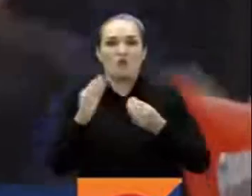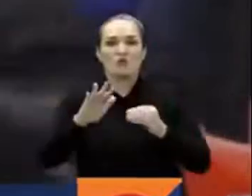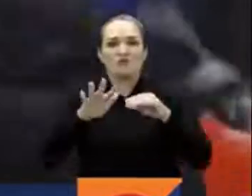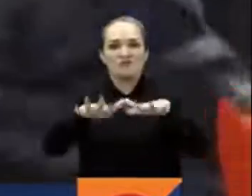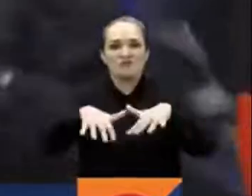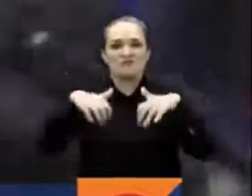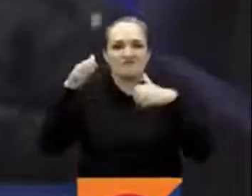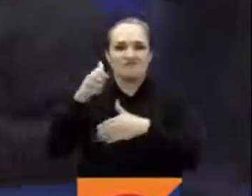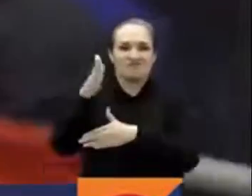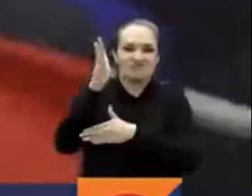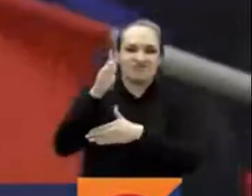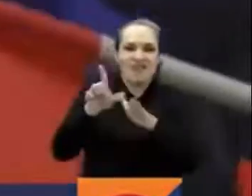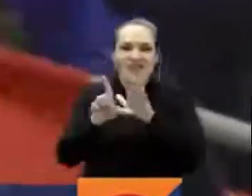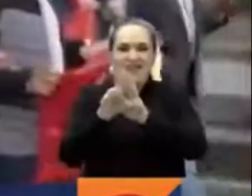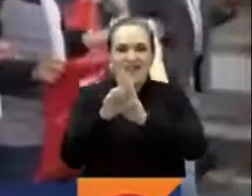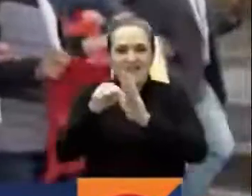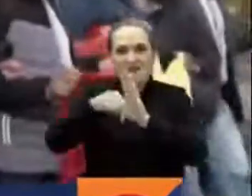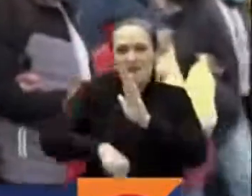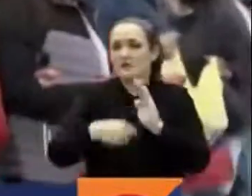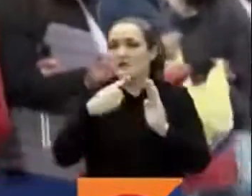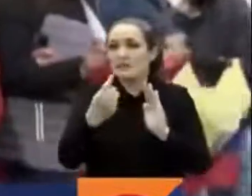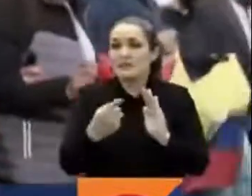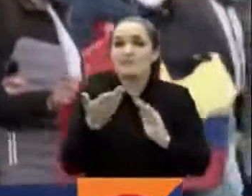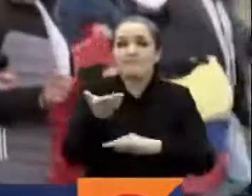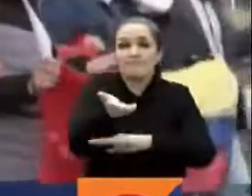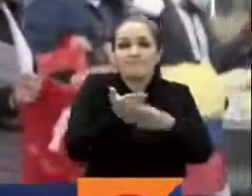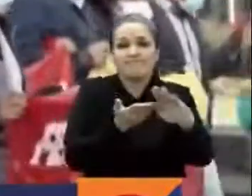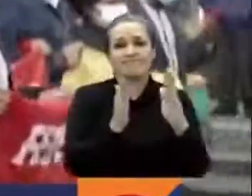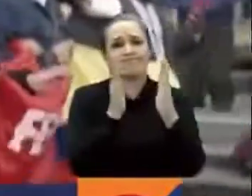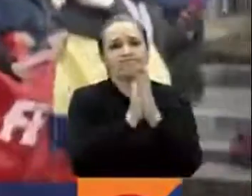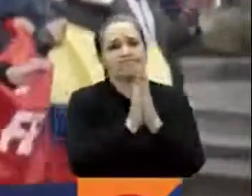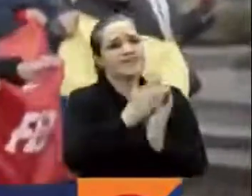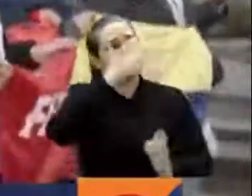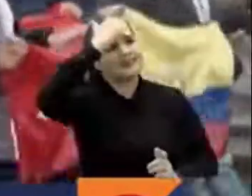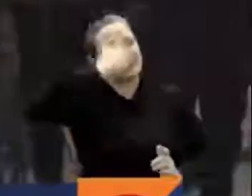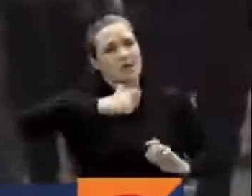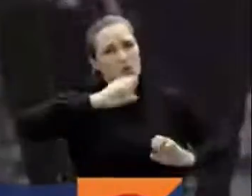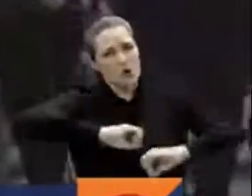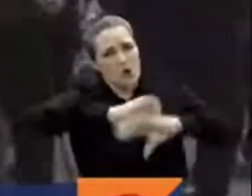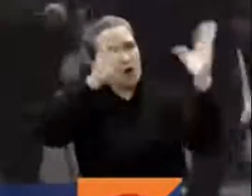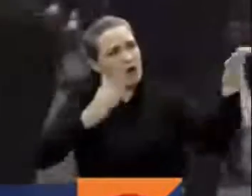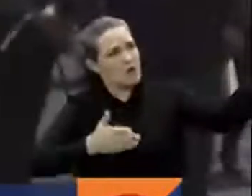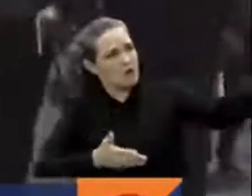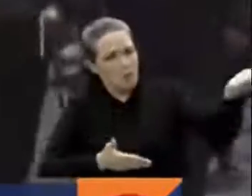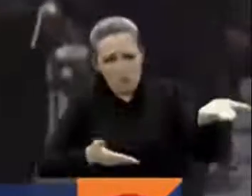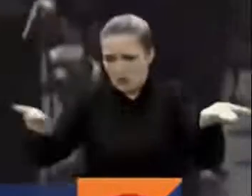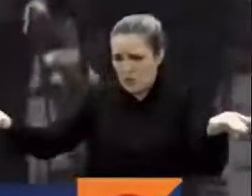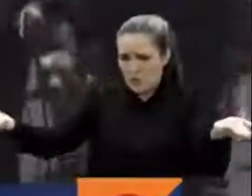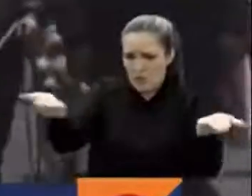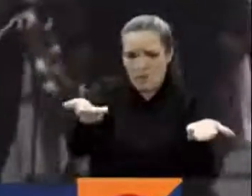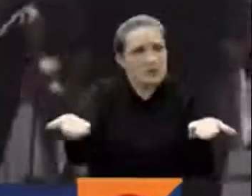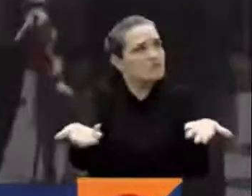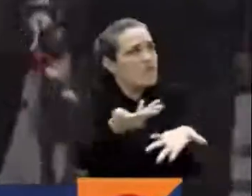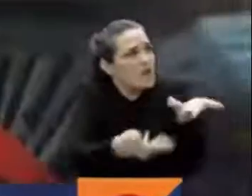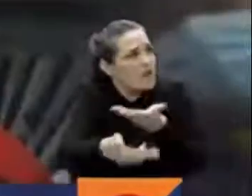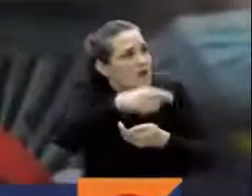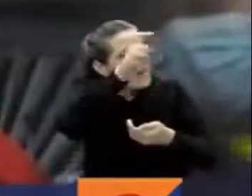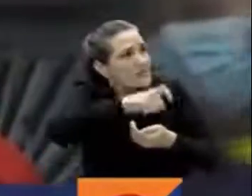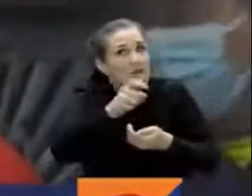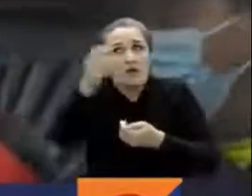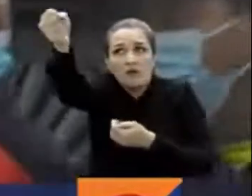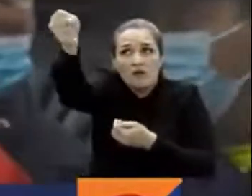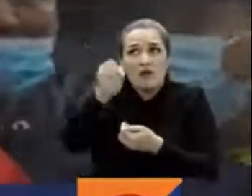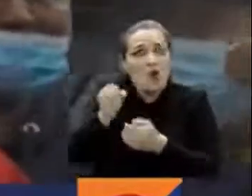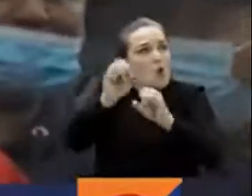una resolución en la que le exige una propuesta seria, clara y honesta de diálogo con una mesa de trabajo articulada con Naciones Unidas, la